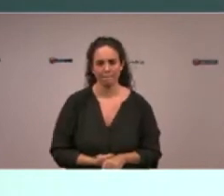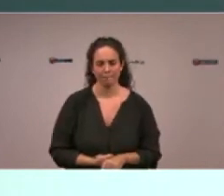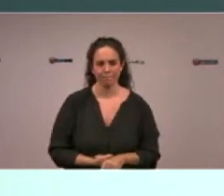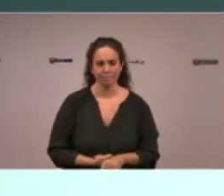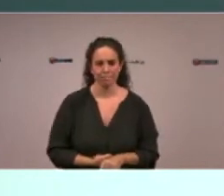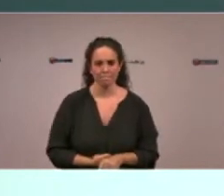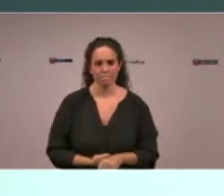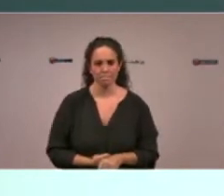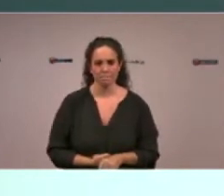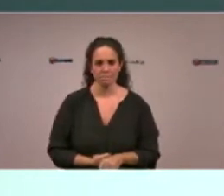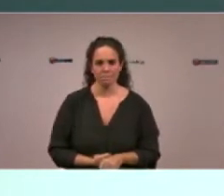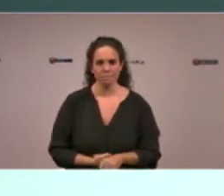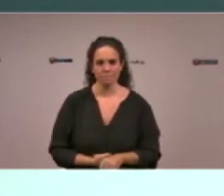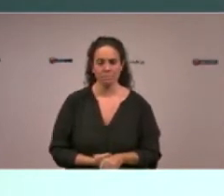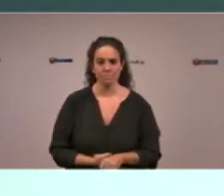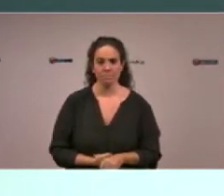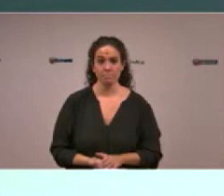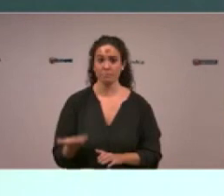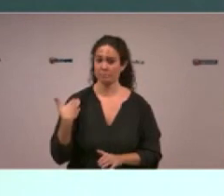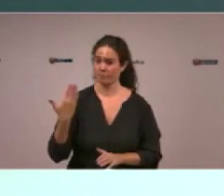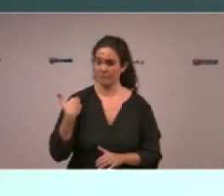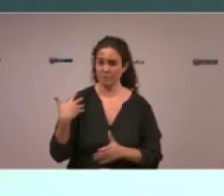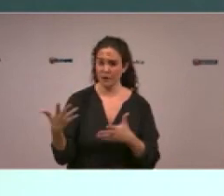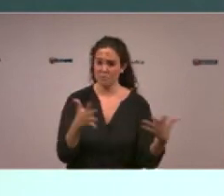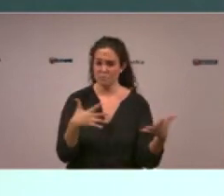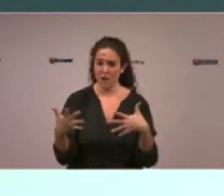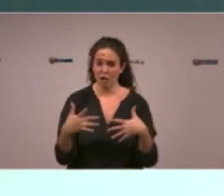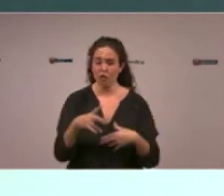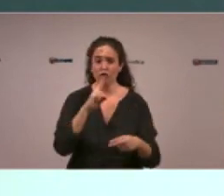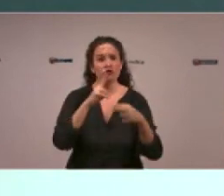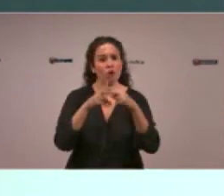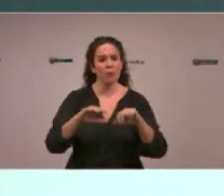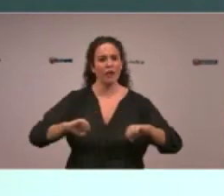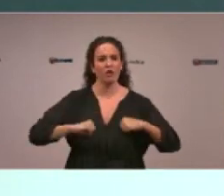A lo que ha sucedido en la primavera pasada, nosotros lo llamamos confinamiento general.